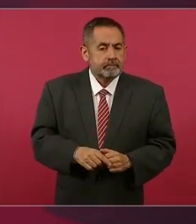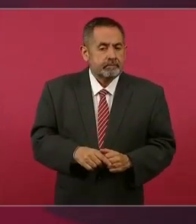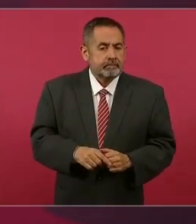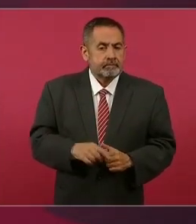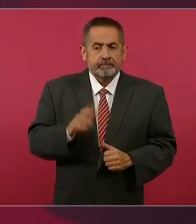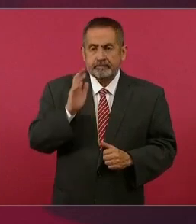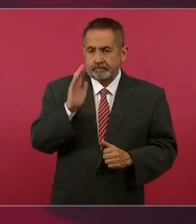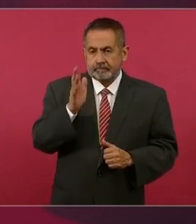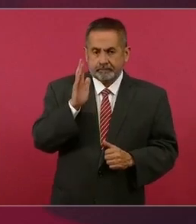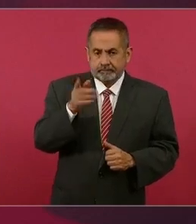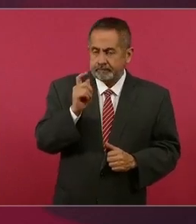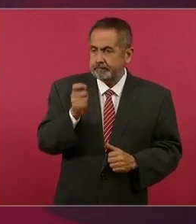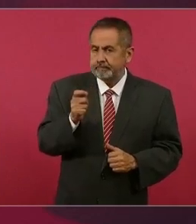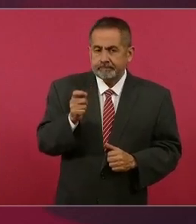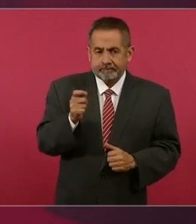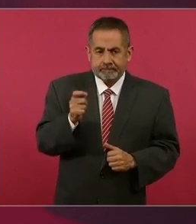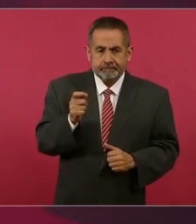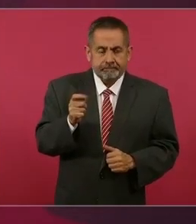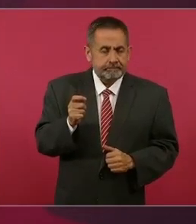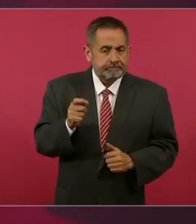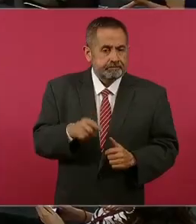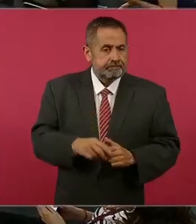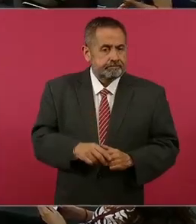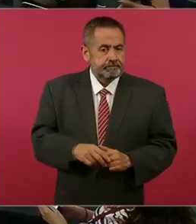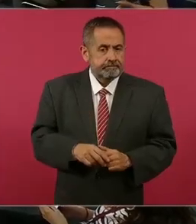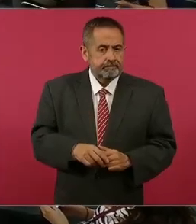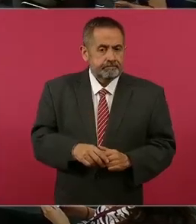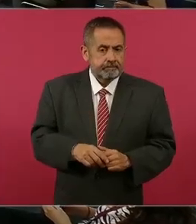se nos está